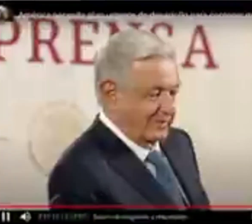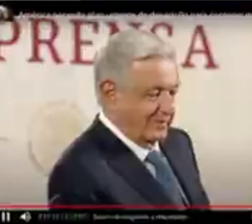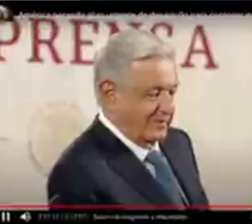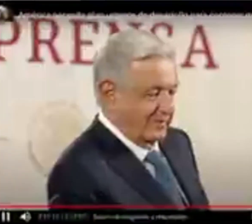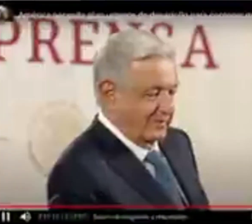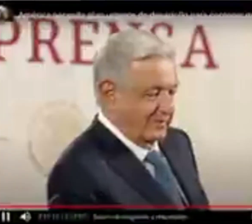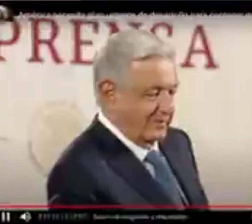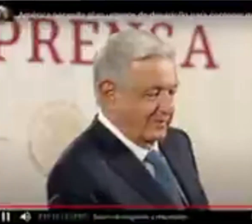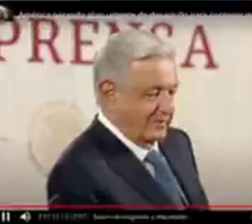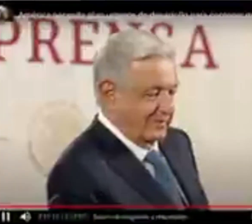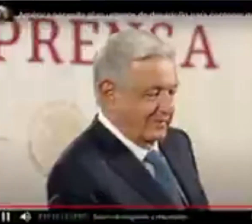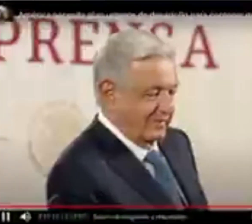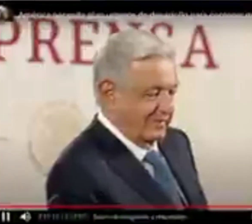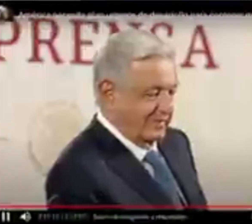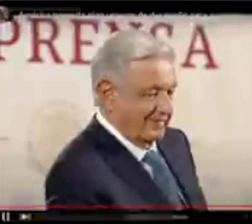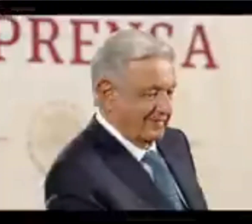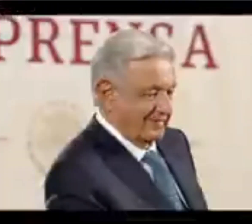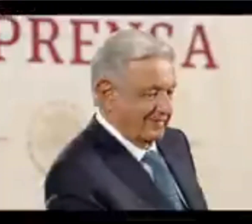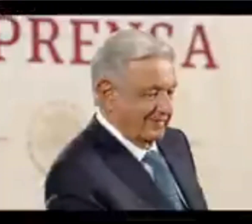abre la muralla.